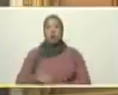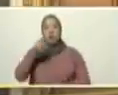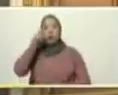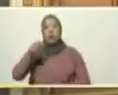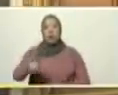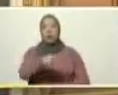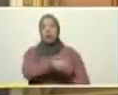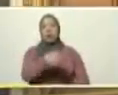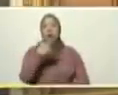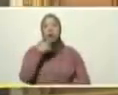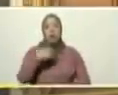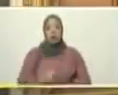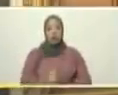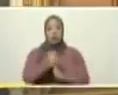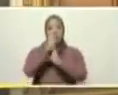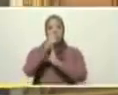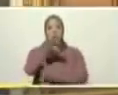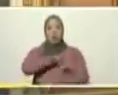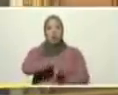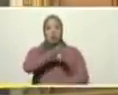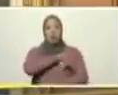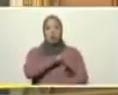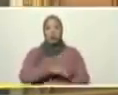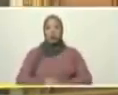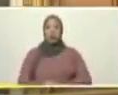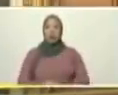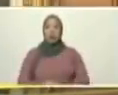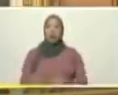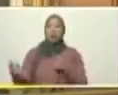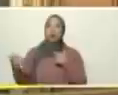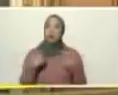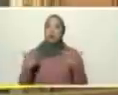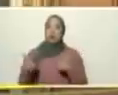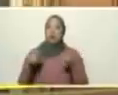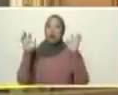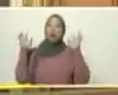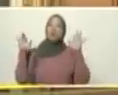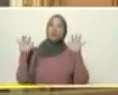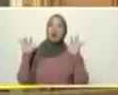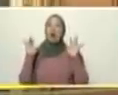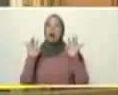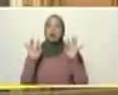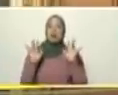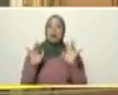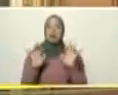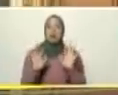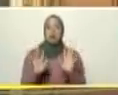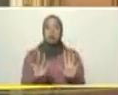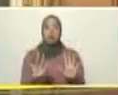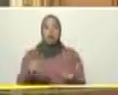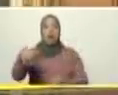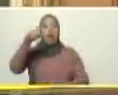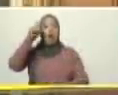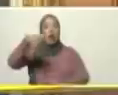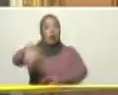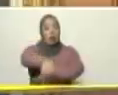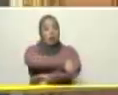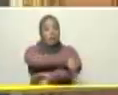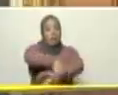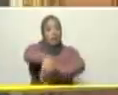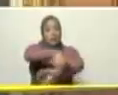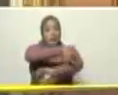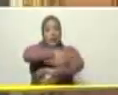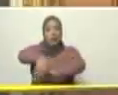luego de la autojuramentación, se dispararon marchas en las zonas populares, el